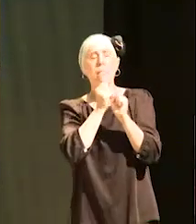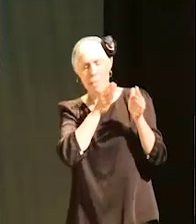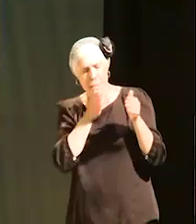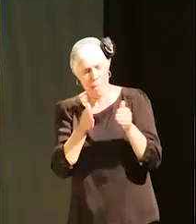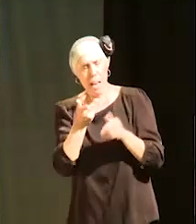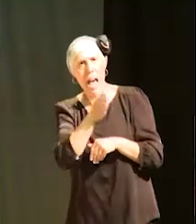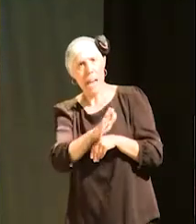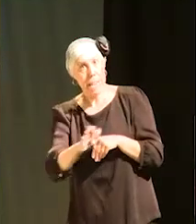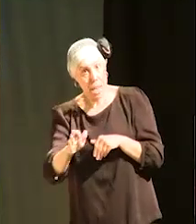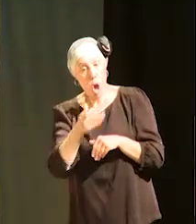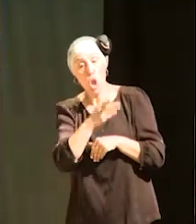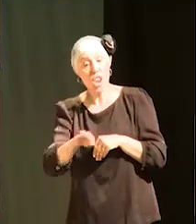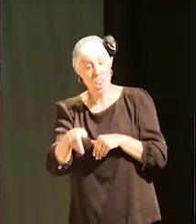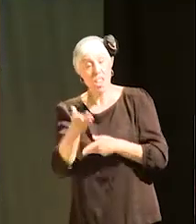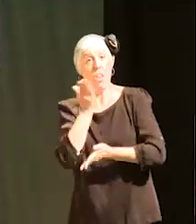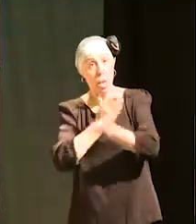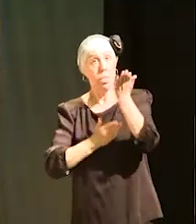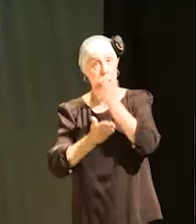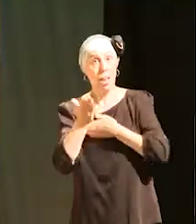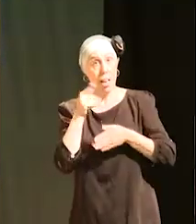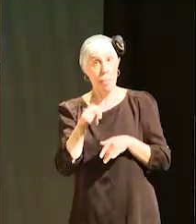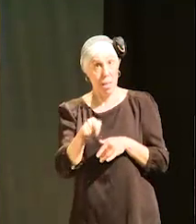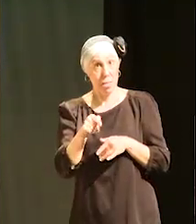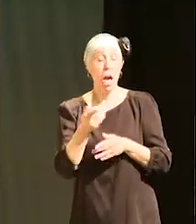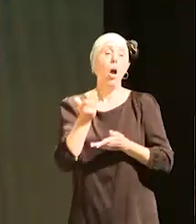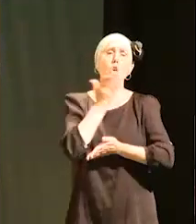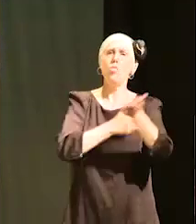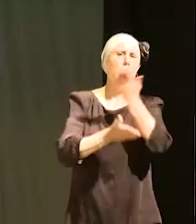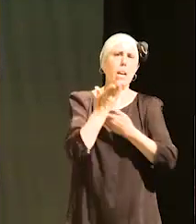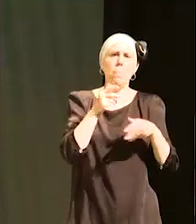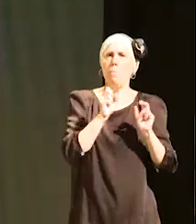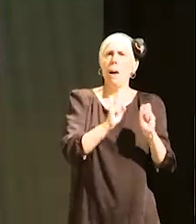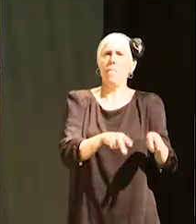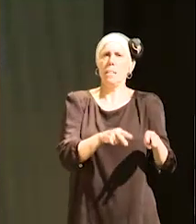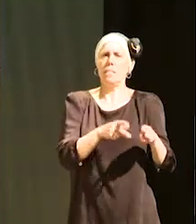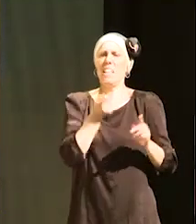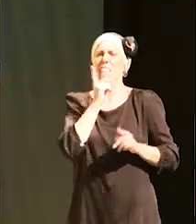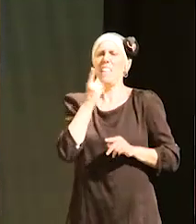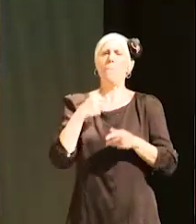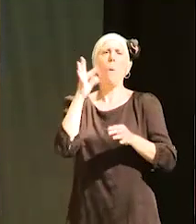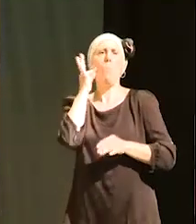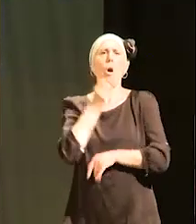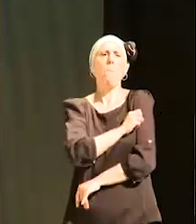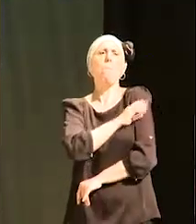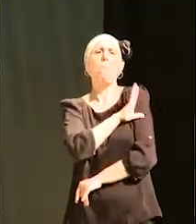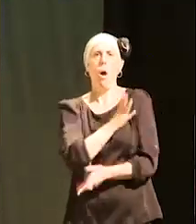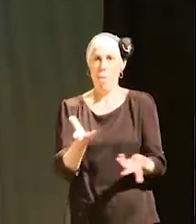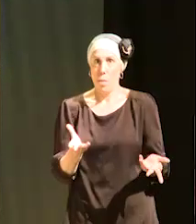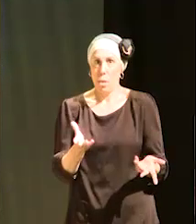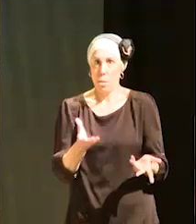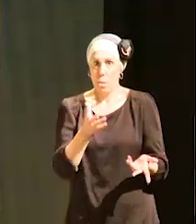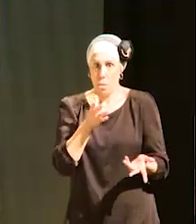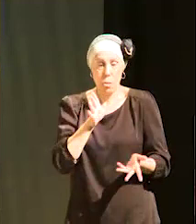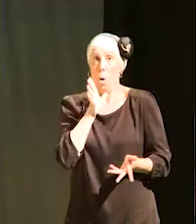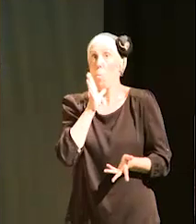niños con discapacidad niños también sin discapacidad empoderando a la mujer principalmente porque es la base